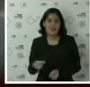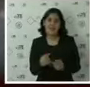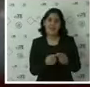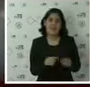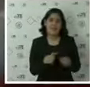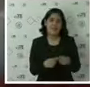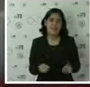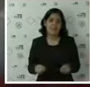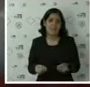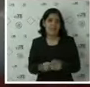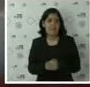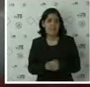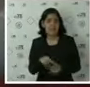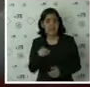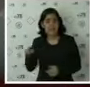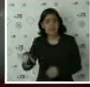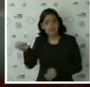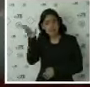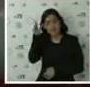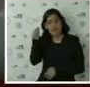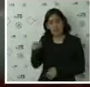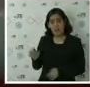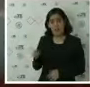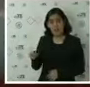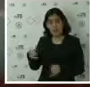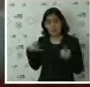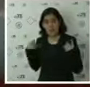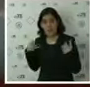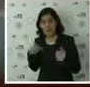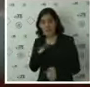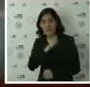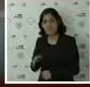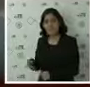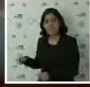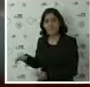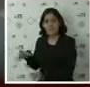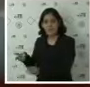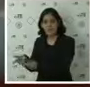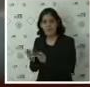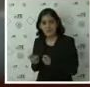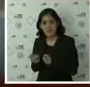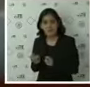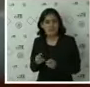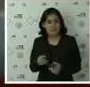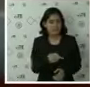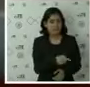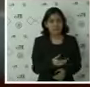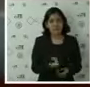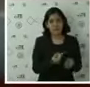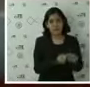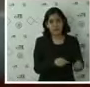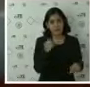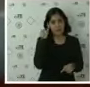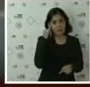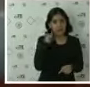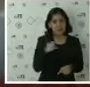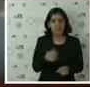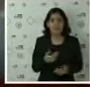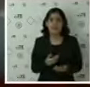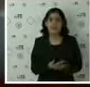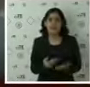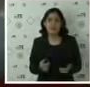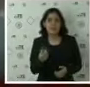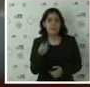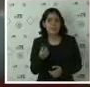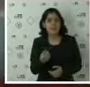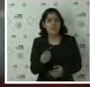es, está chavo, apáñalo, porque pues seguro algo anda haciendo, ¿verdad? Eso, basta, ya no puedes seguir. Y no